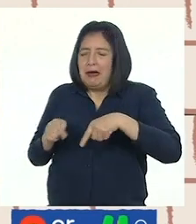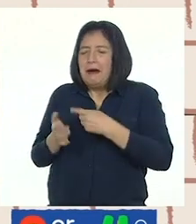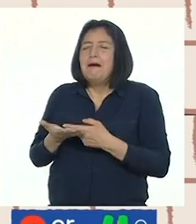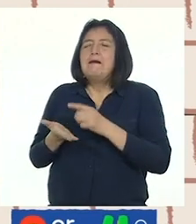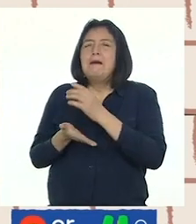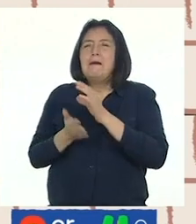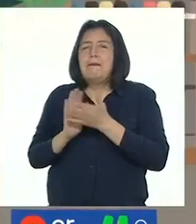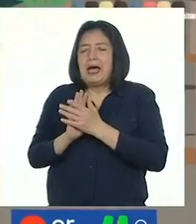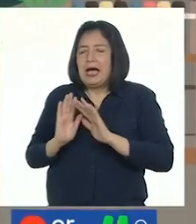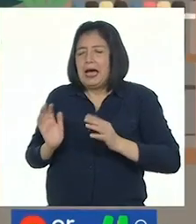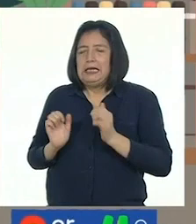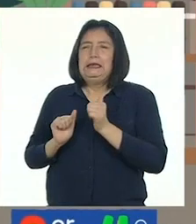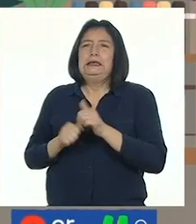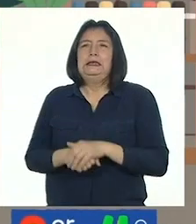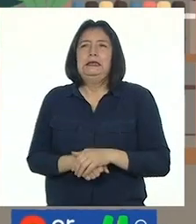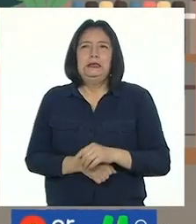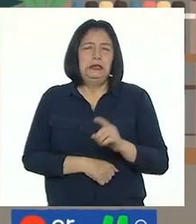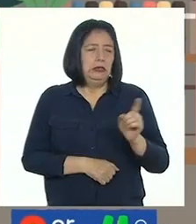la paz.